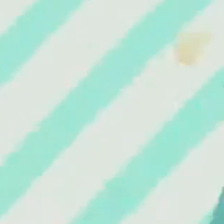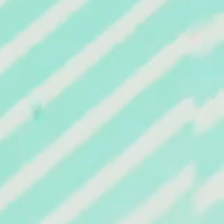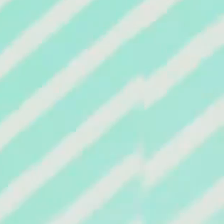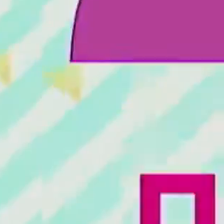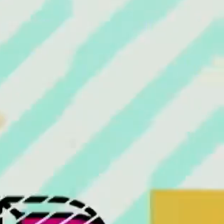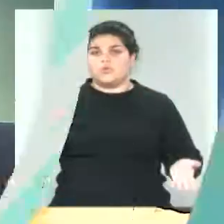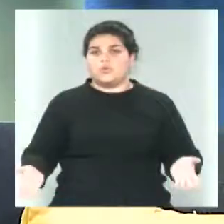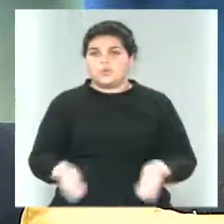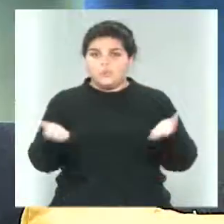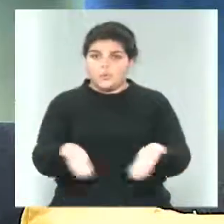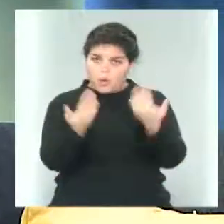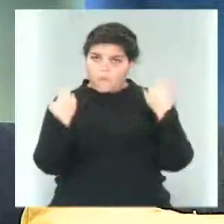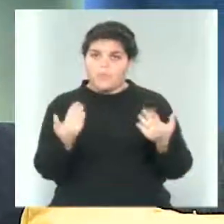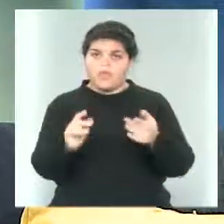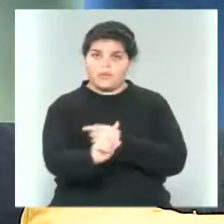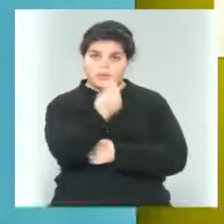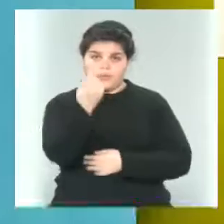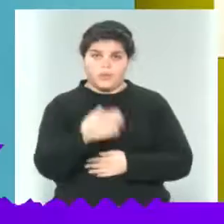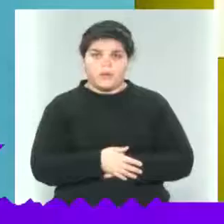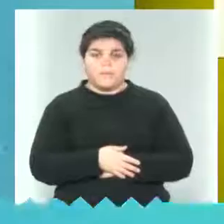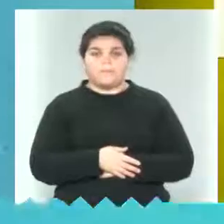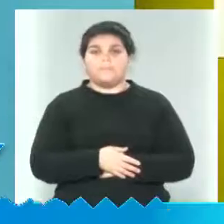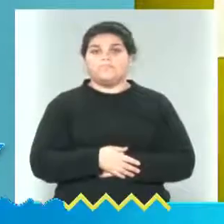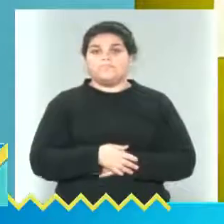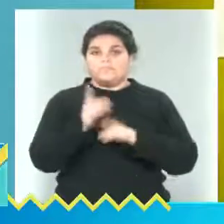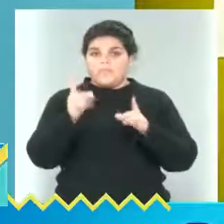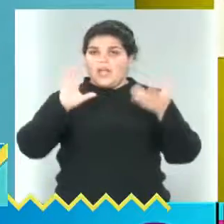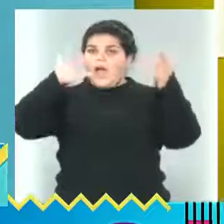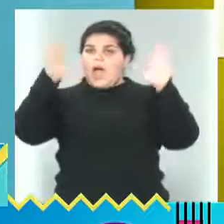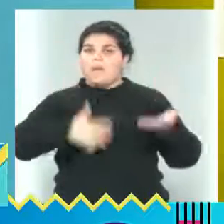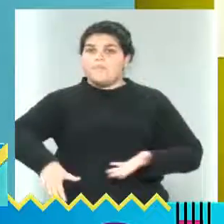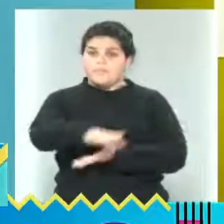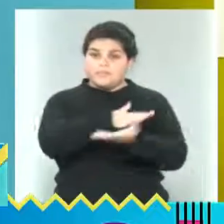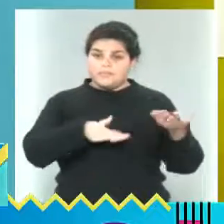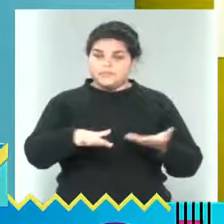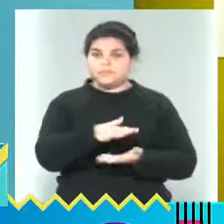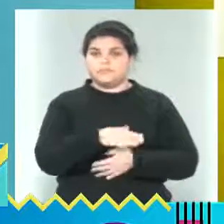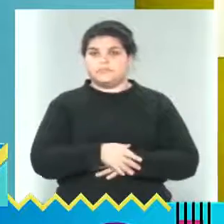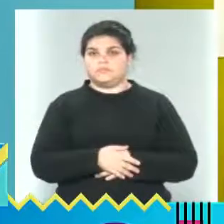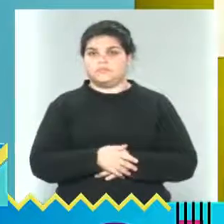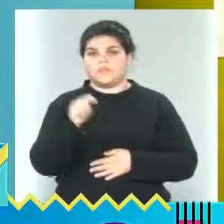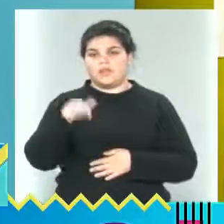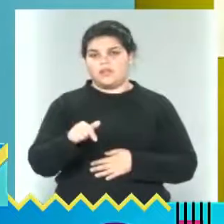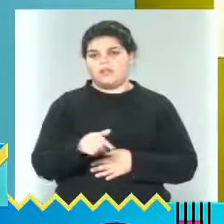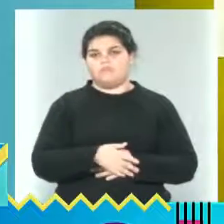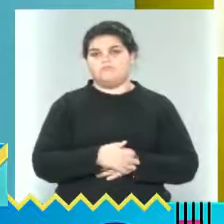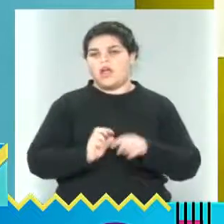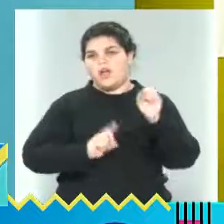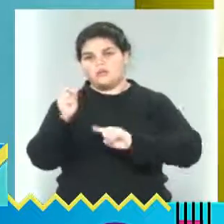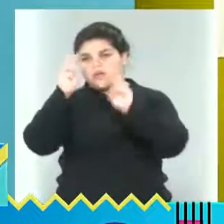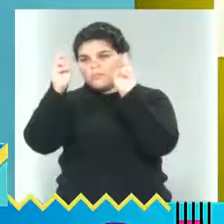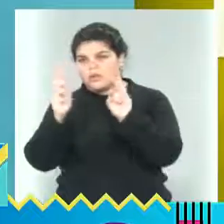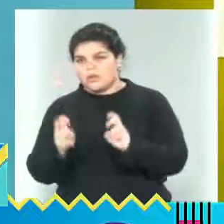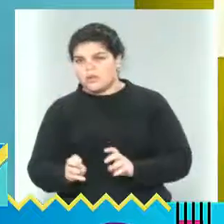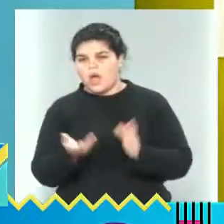sustentable. Así que de esta manera abrimos el debate del día de hoy. Bueno, cuando hablamos de medio ambiente en los medios o se hablan desde distintos estudios,